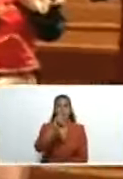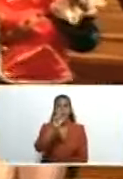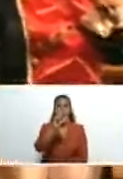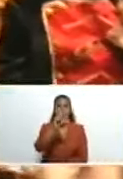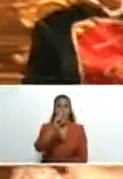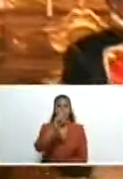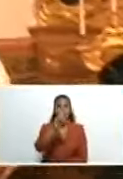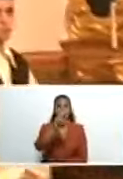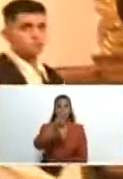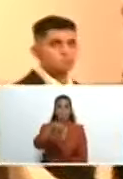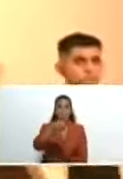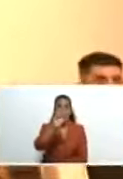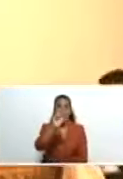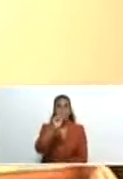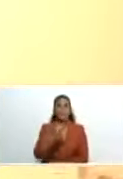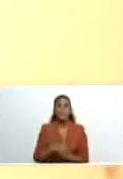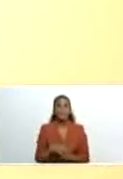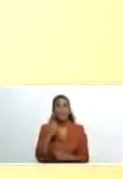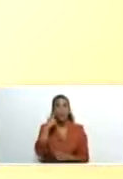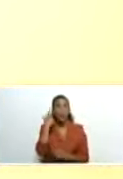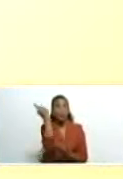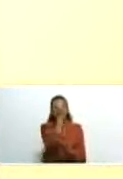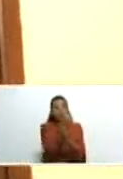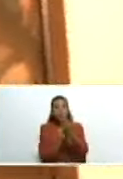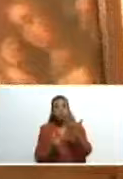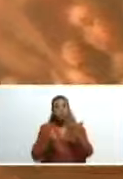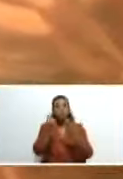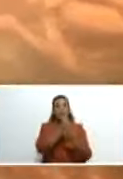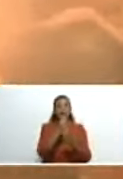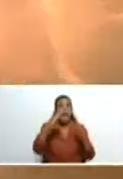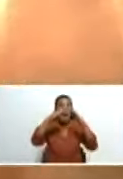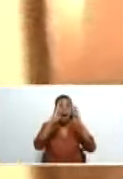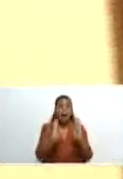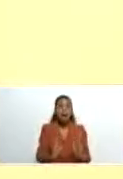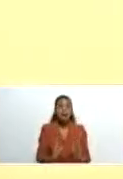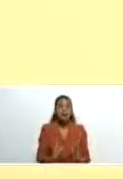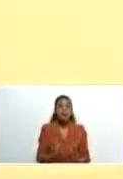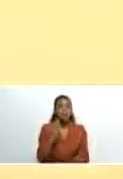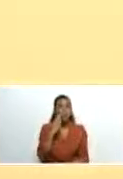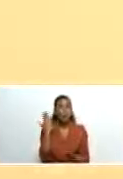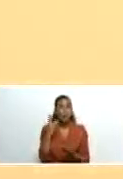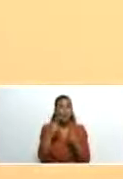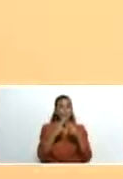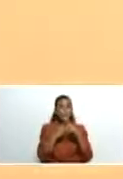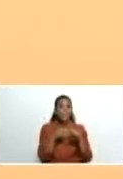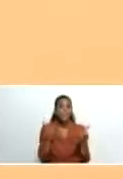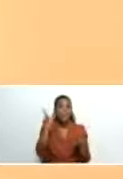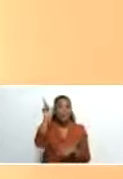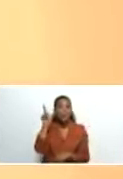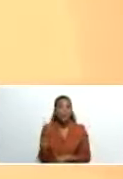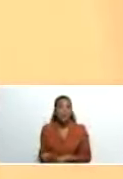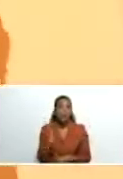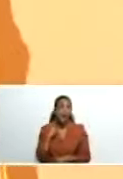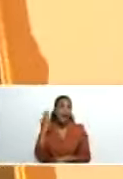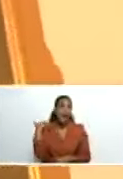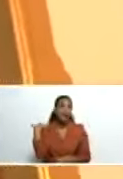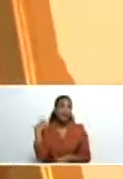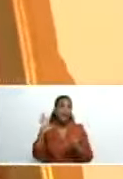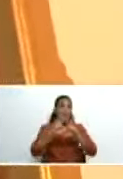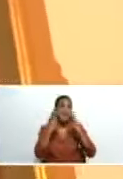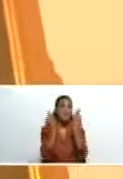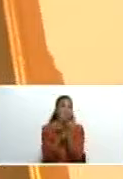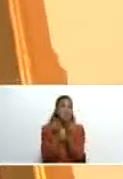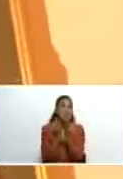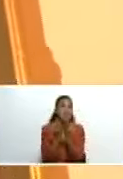Guadalupe. Y ya estaba aquí en un salón de la casa natal de Bolívar, de la casa de los Bolívar y Palacio. Es así.